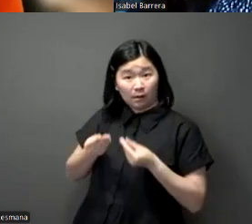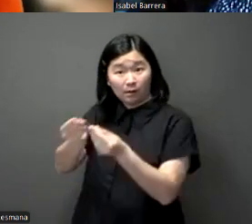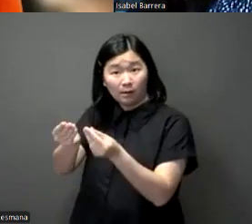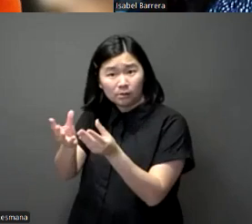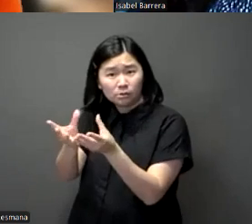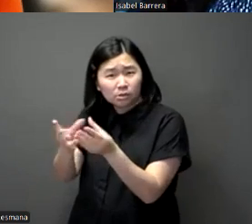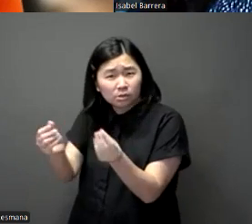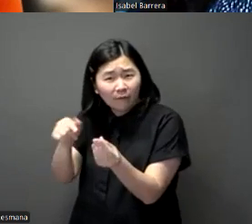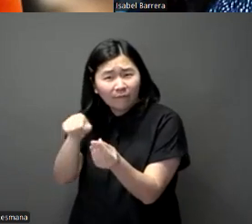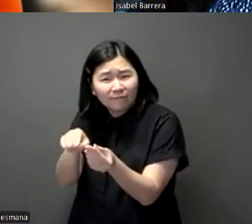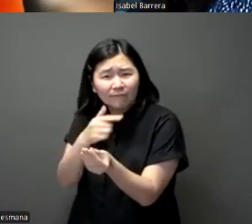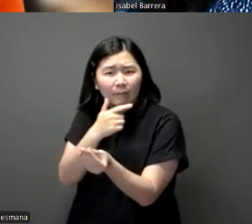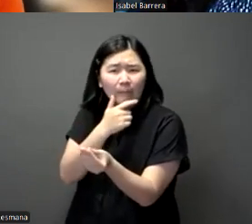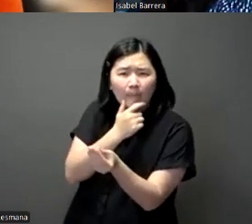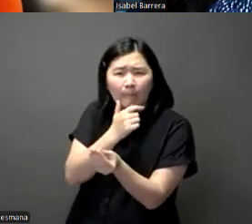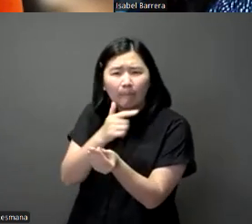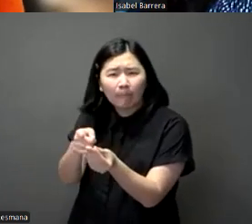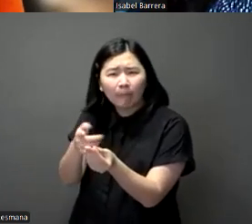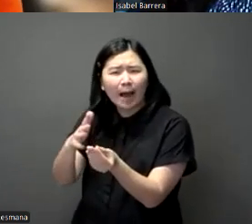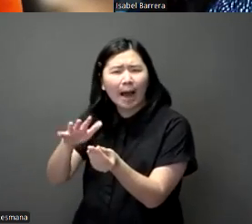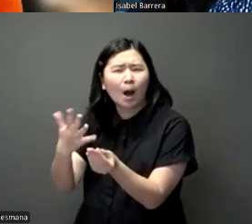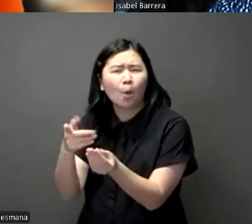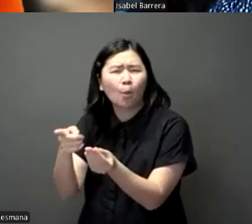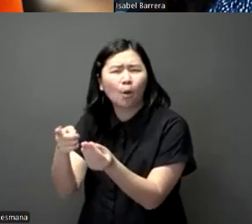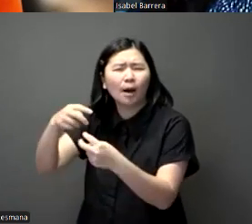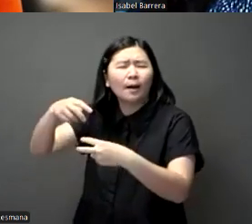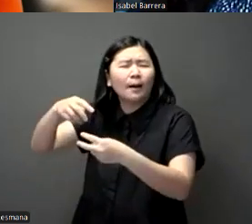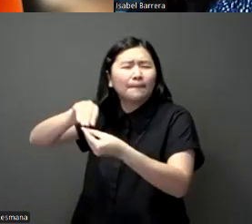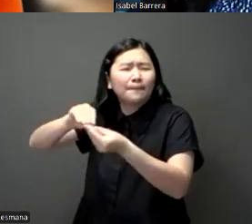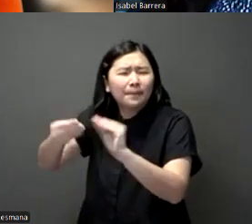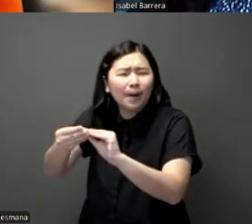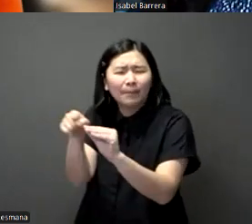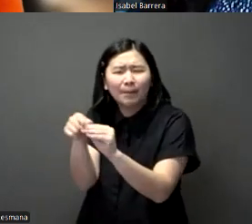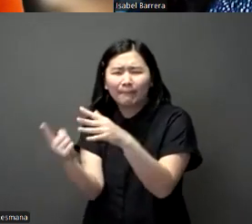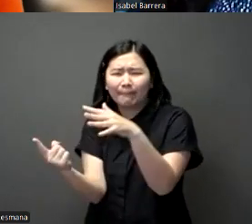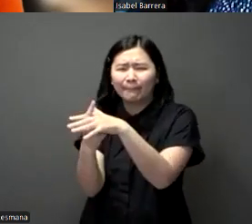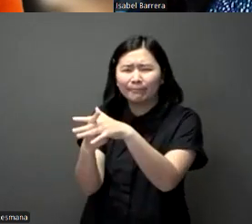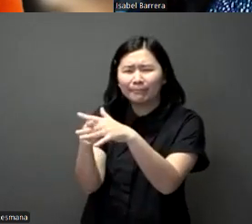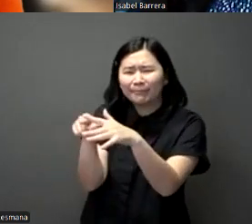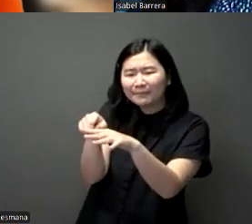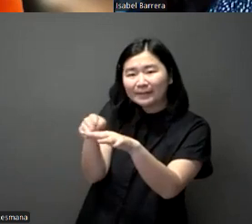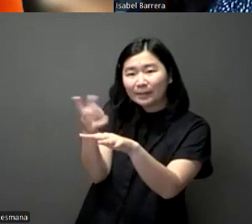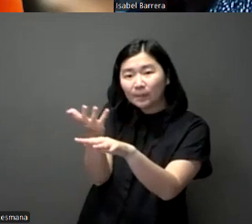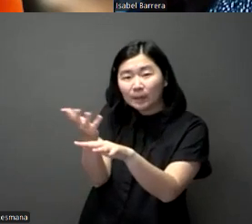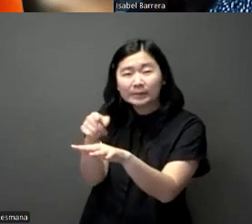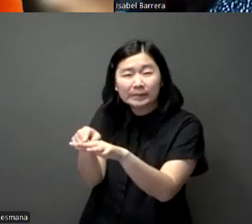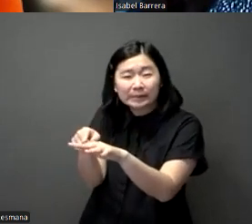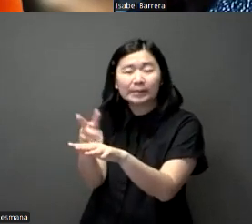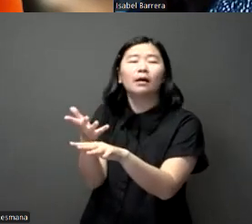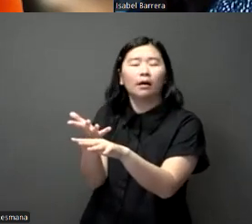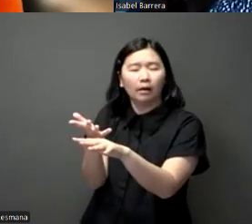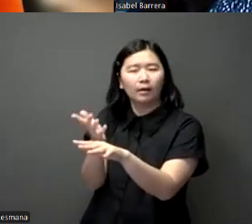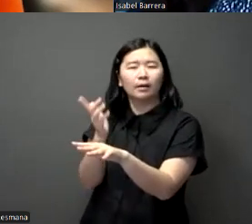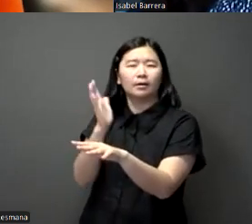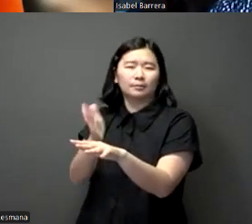promocional, preventivo, o de tamizaje o de tratamiento, cuál es justamente